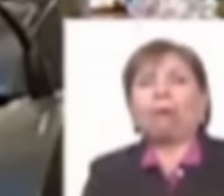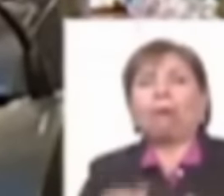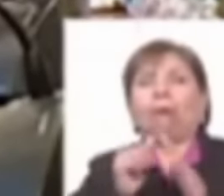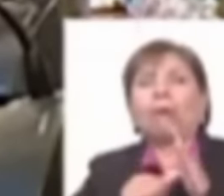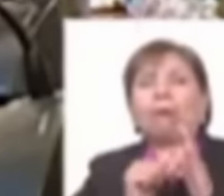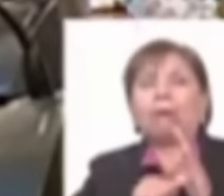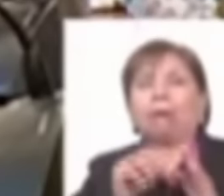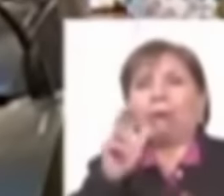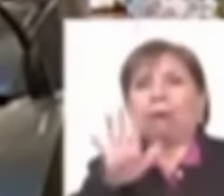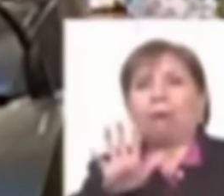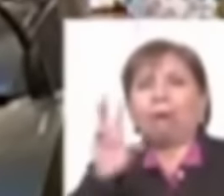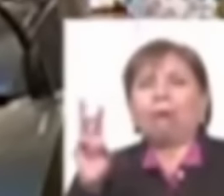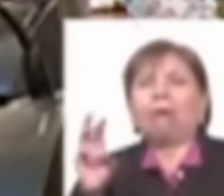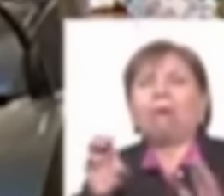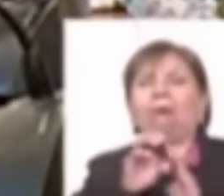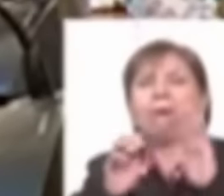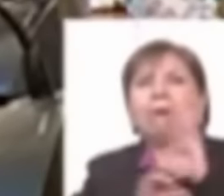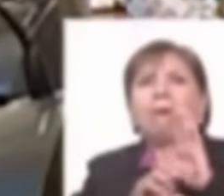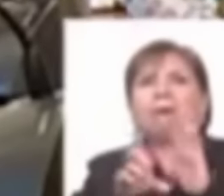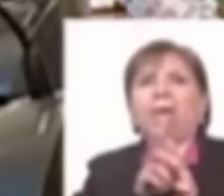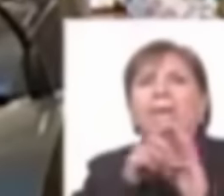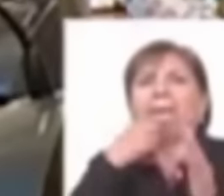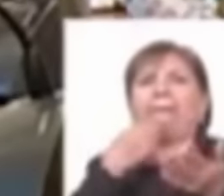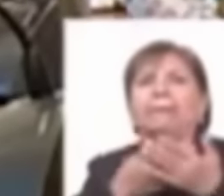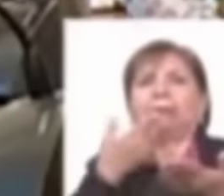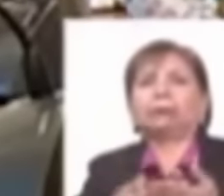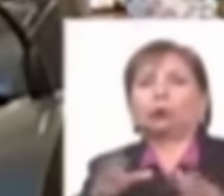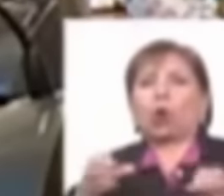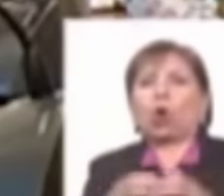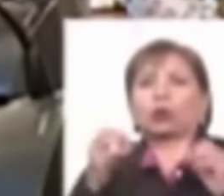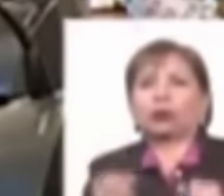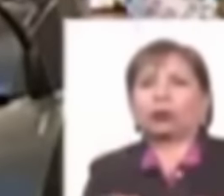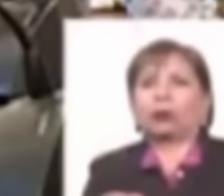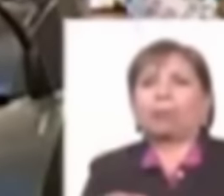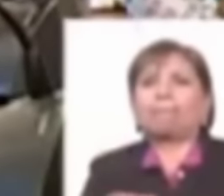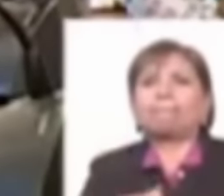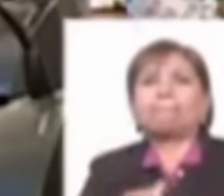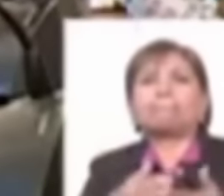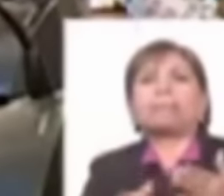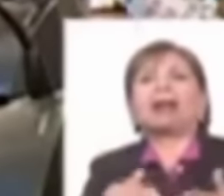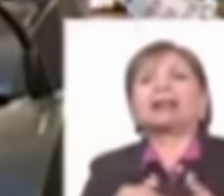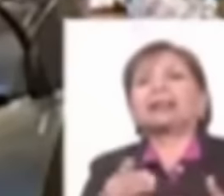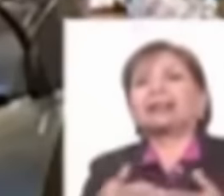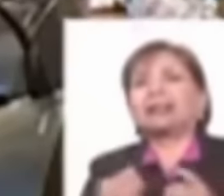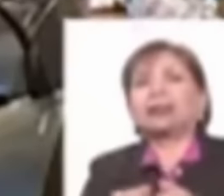artículo 156 de la Constitución, constituyendo así parte del bloque